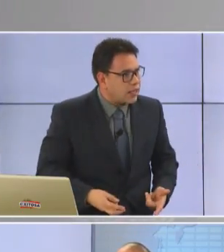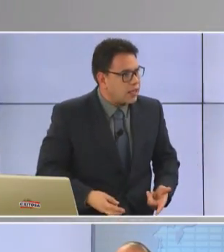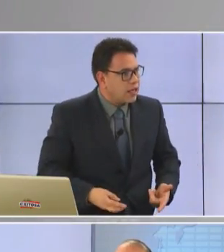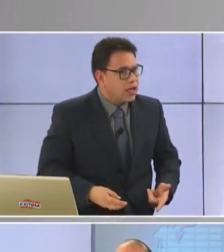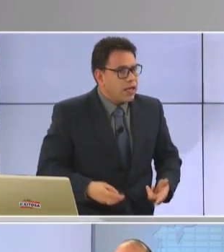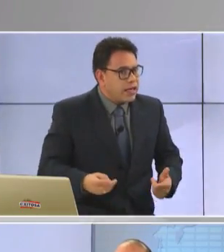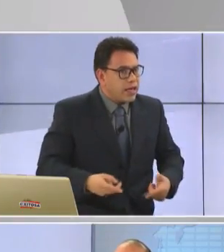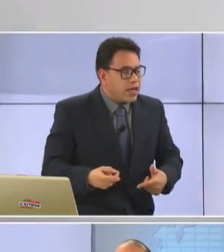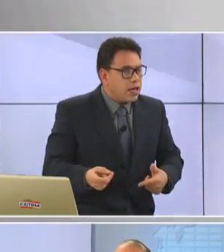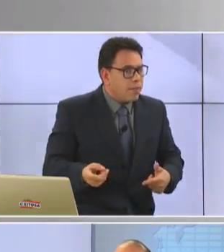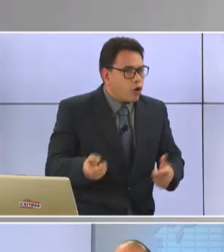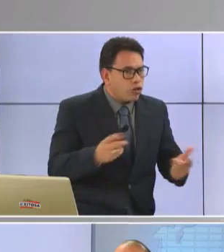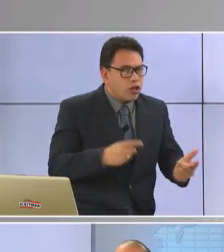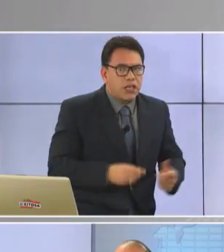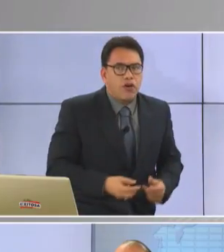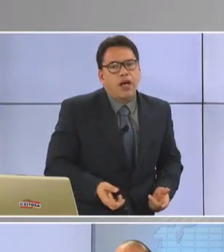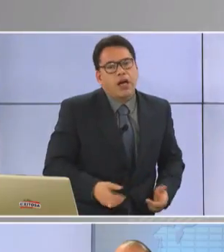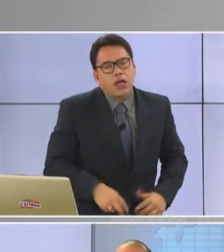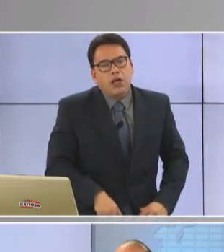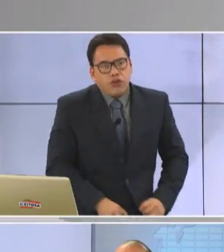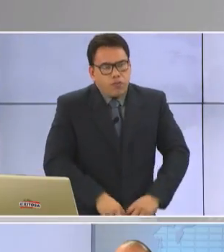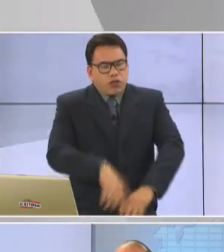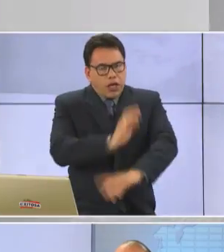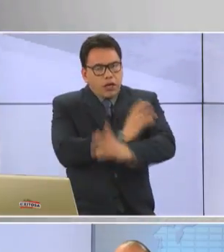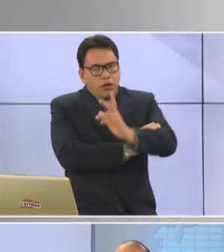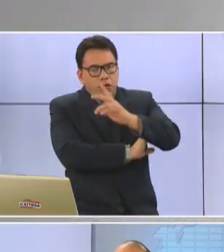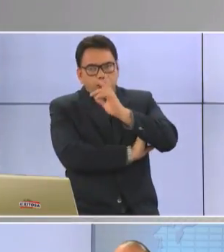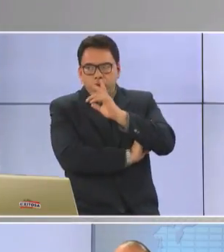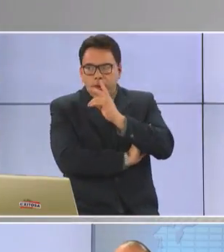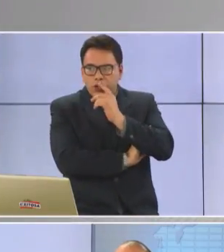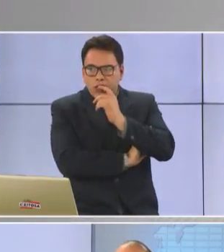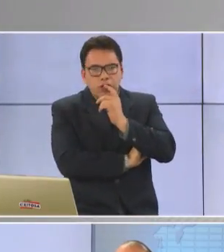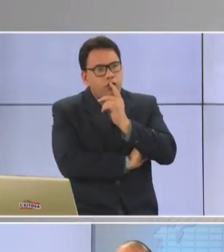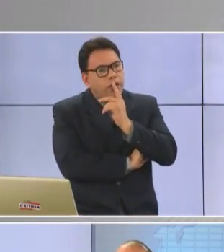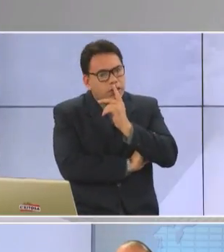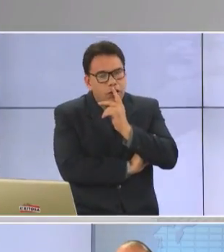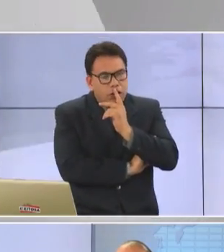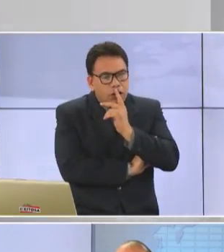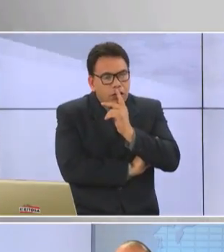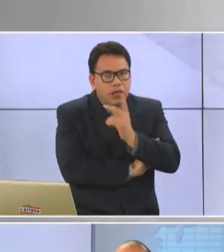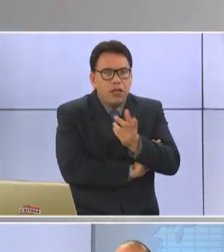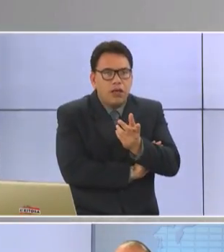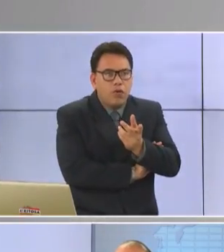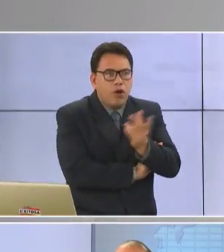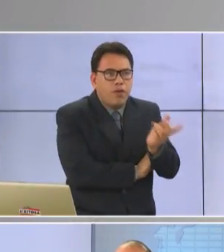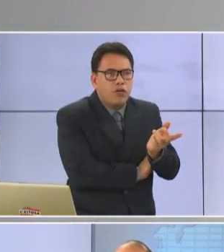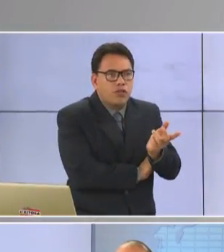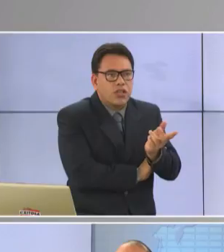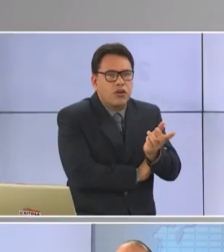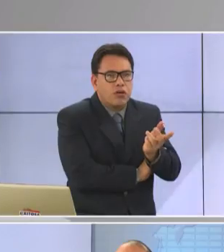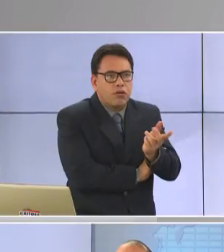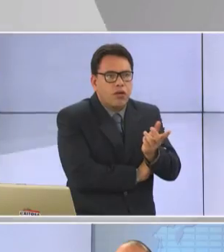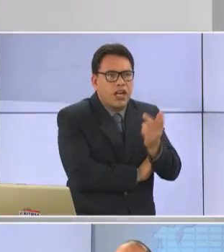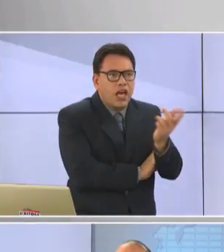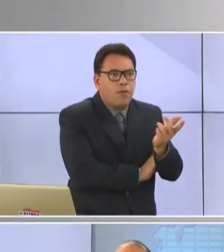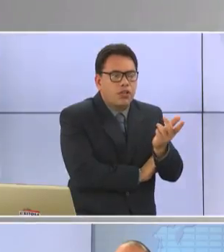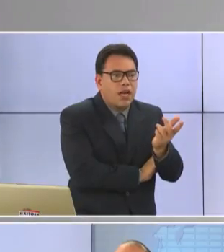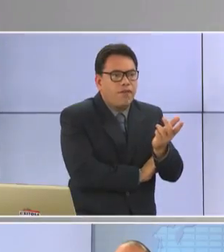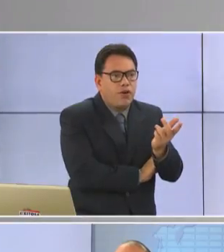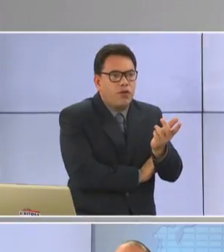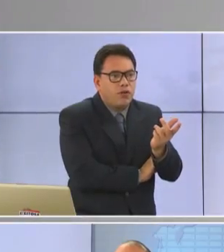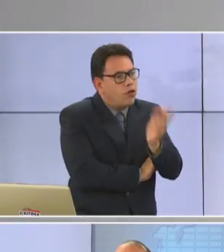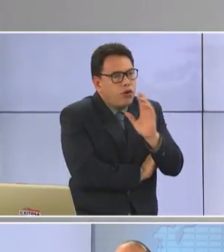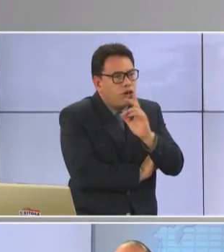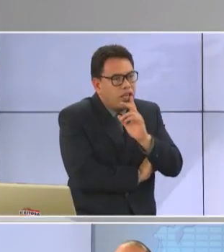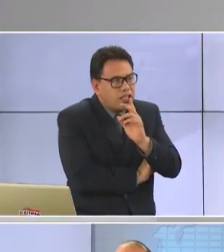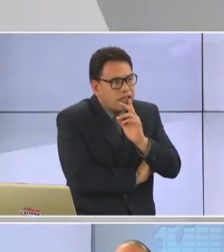hacer taxi. Y por el otro dice, oigan, yo me mato haciendo todo esto y luego viene otro señor que le llamas por